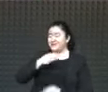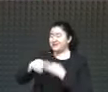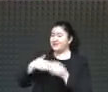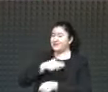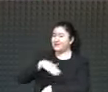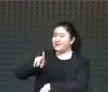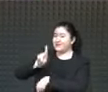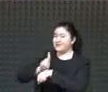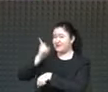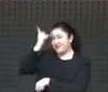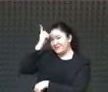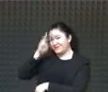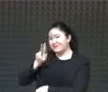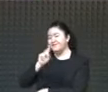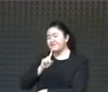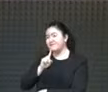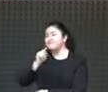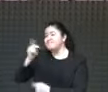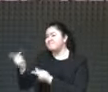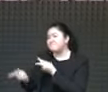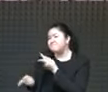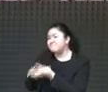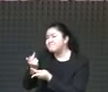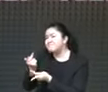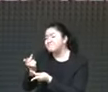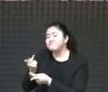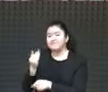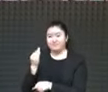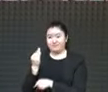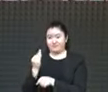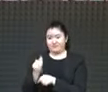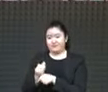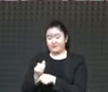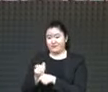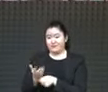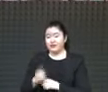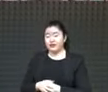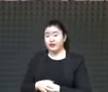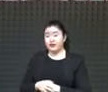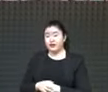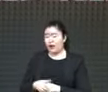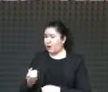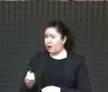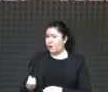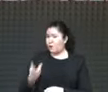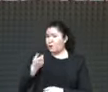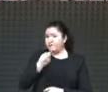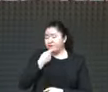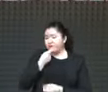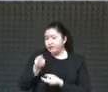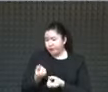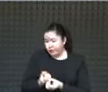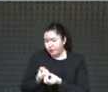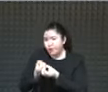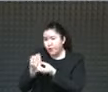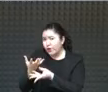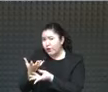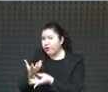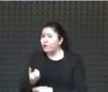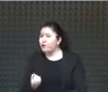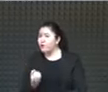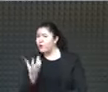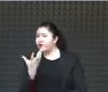Me gustaría primero preguntarle, ¿cuántos niños reciben esta beca? Cerca de